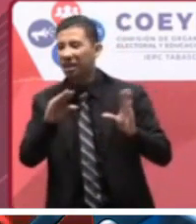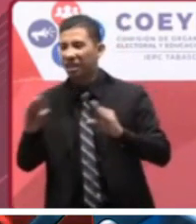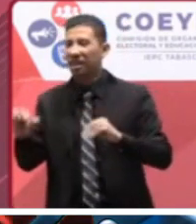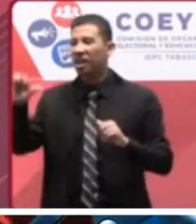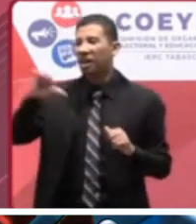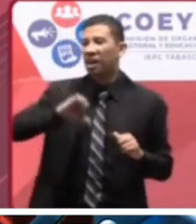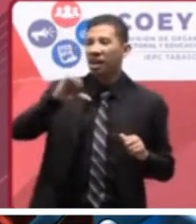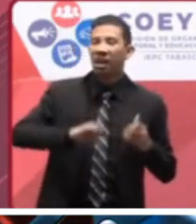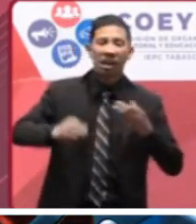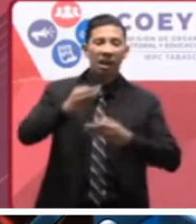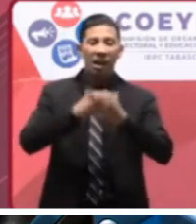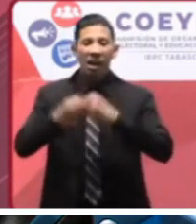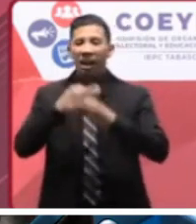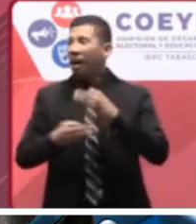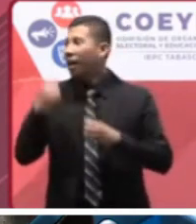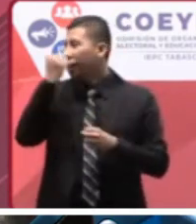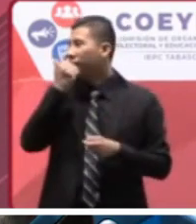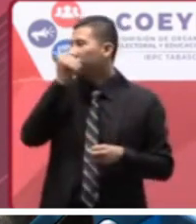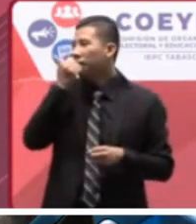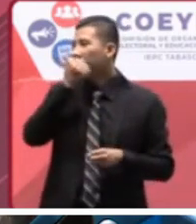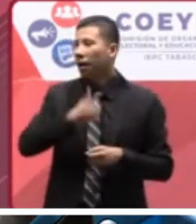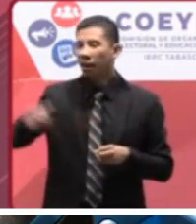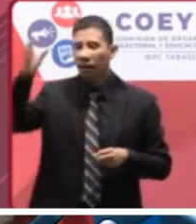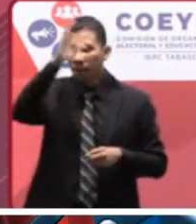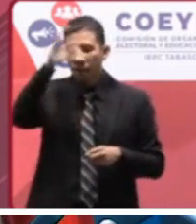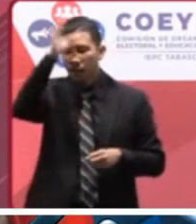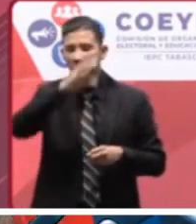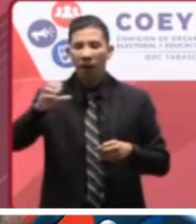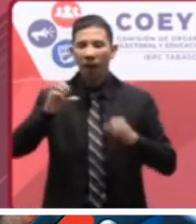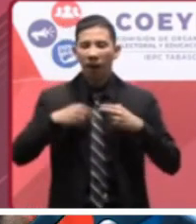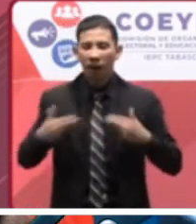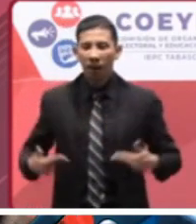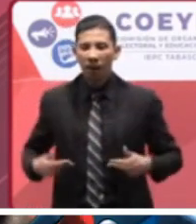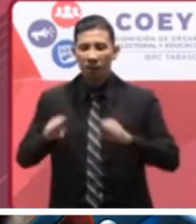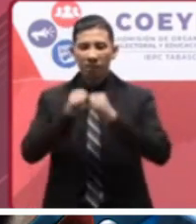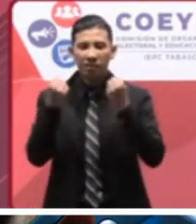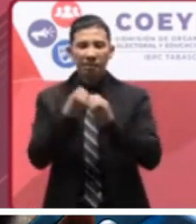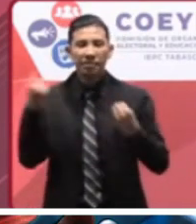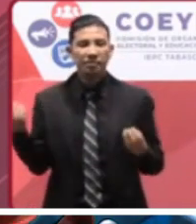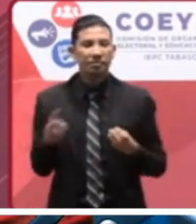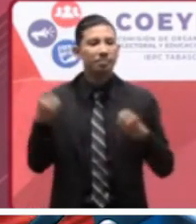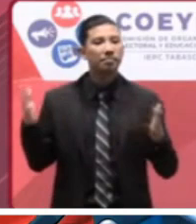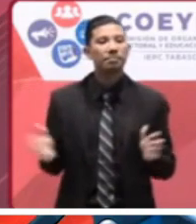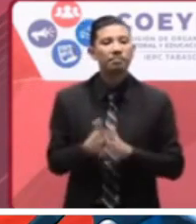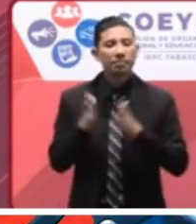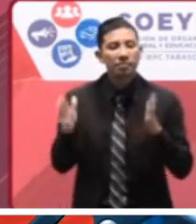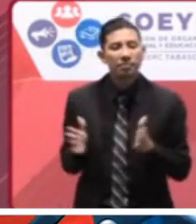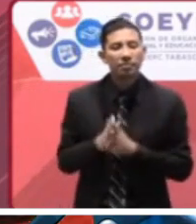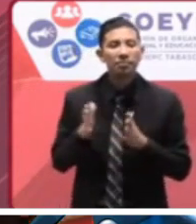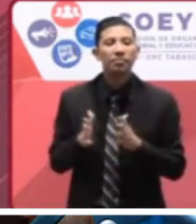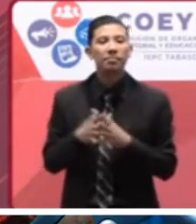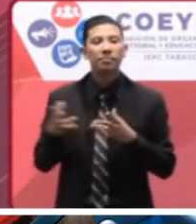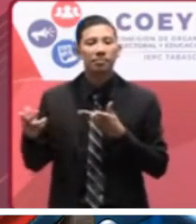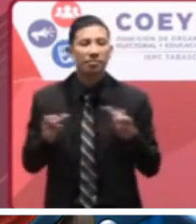los alumnos de esta división académica, que tienen que participar de forma organizada,